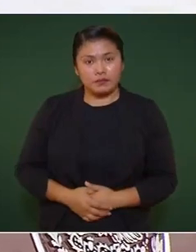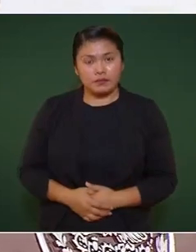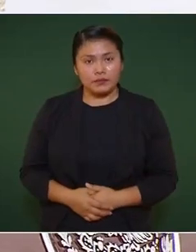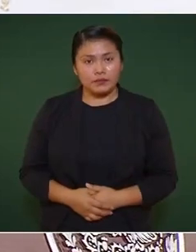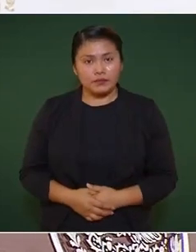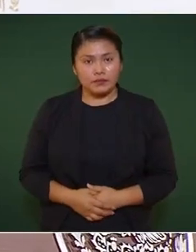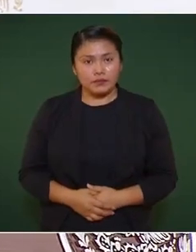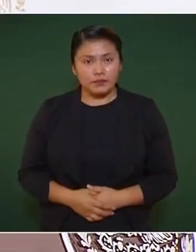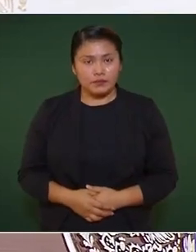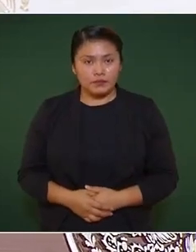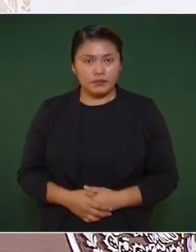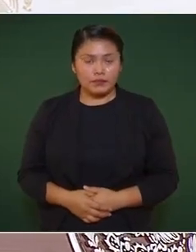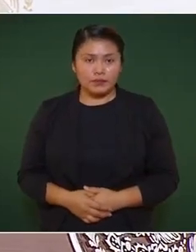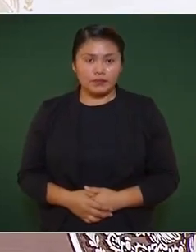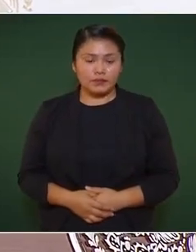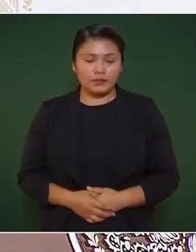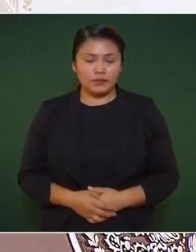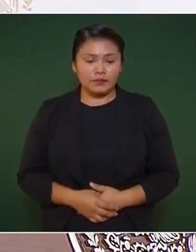son